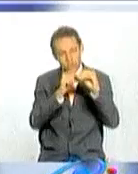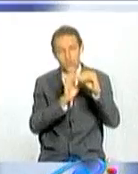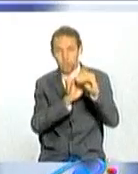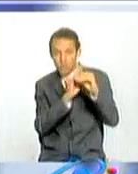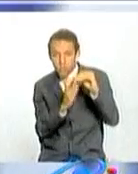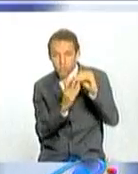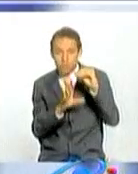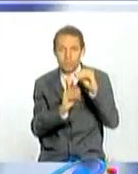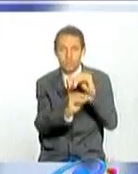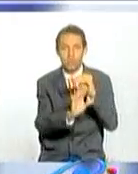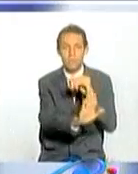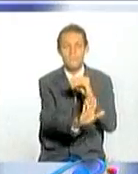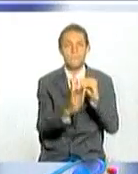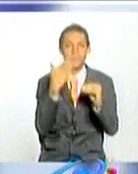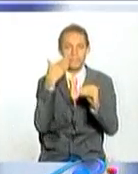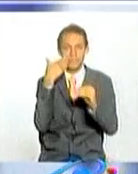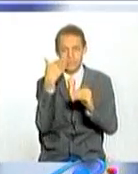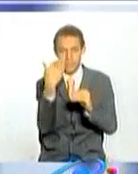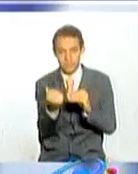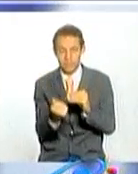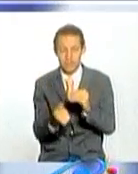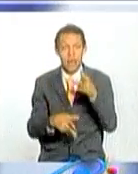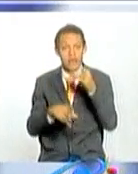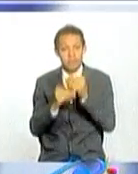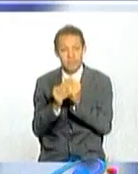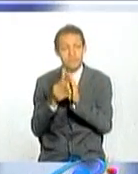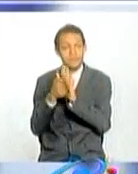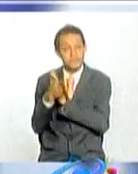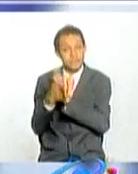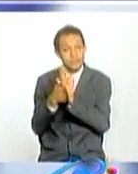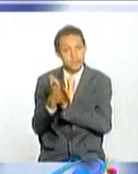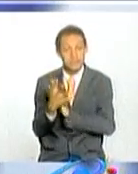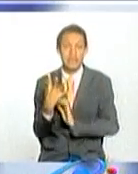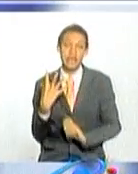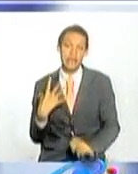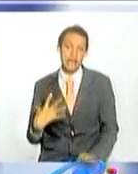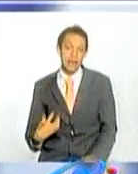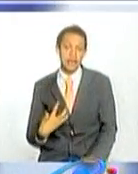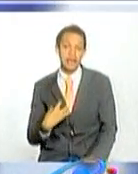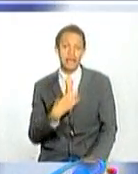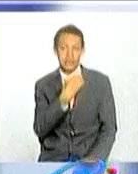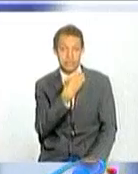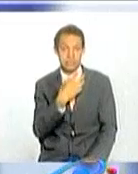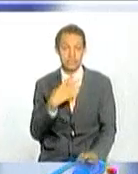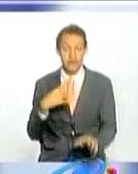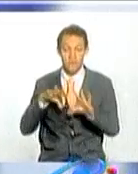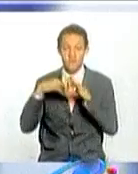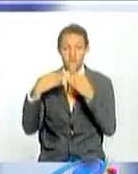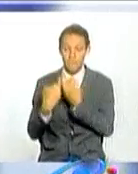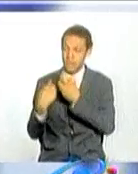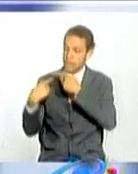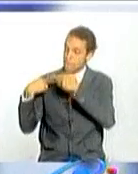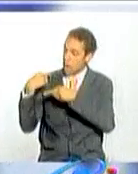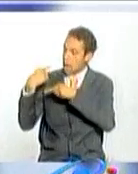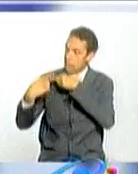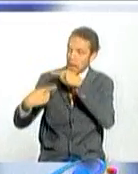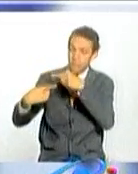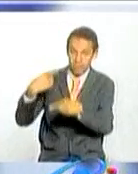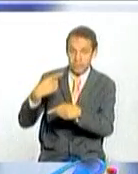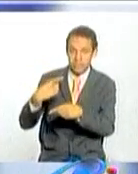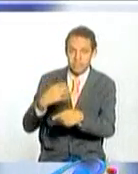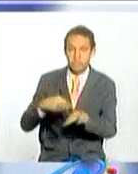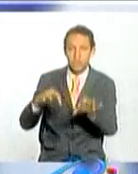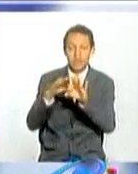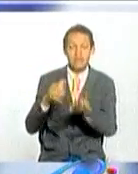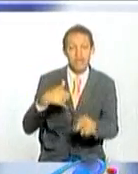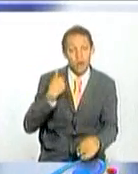Las pacientes con antecedentes de cáncer de seno, es importante que se hagan un chequeo de las